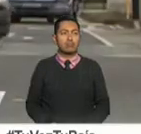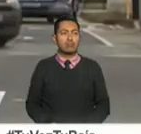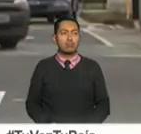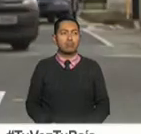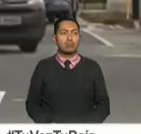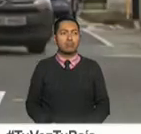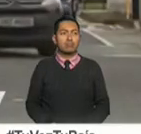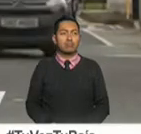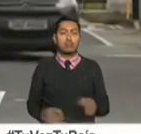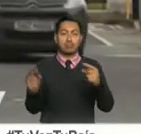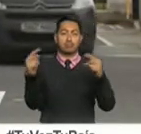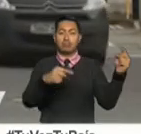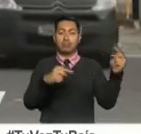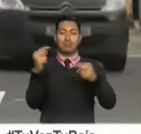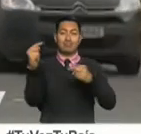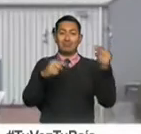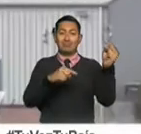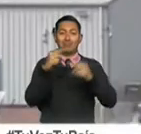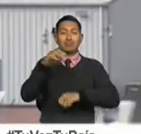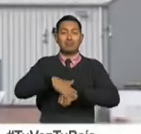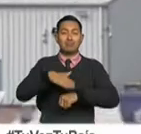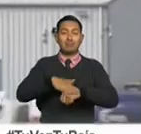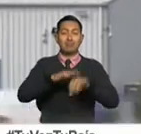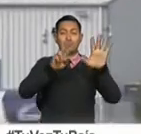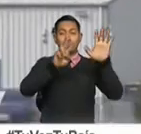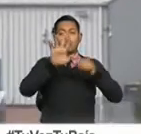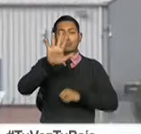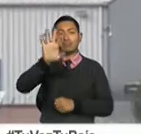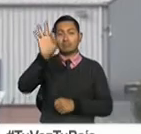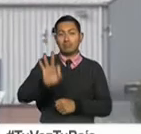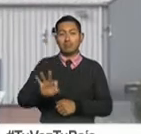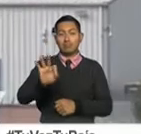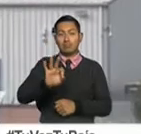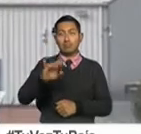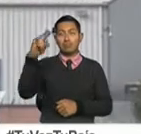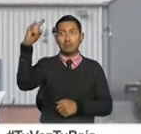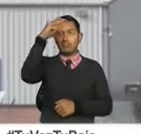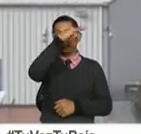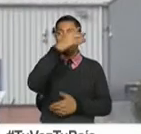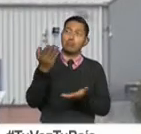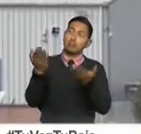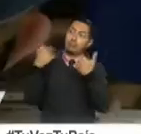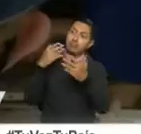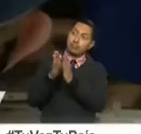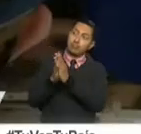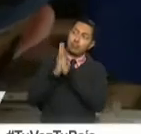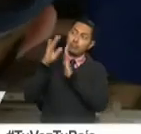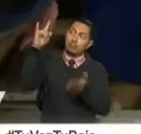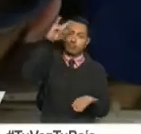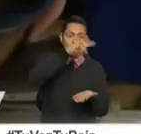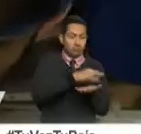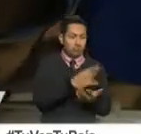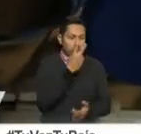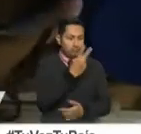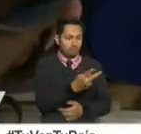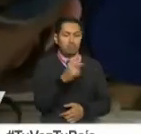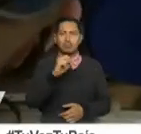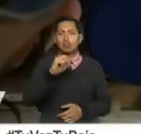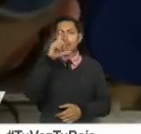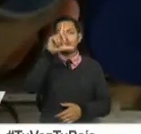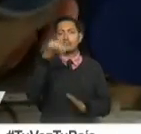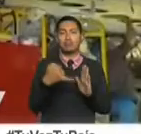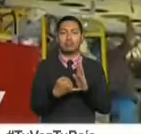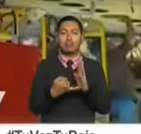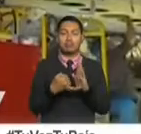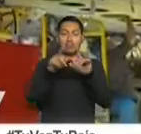La disputa se originó a raíz de un pedido de 75 aviones que realizó Delta Airlines. La penalización de Estados Unidos contra la